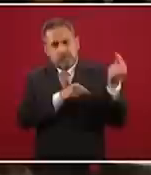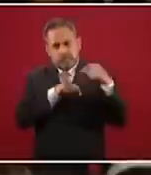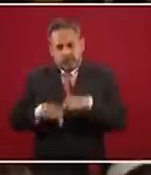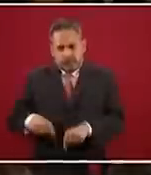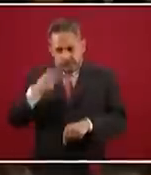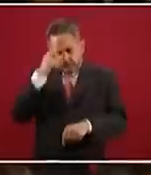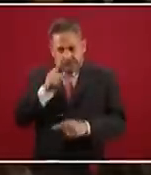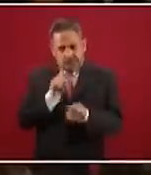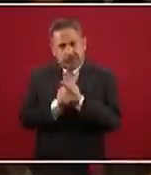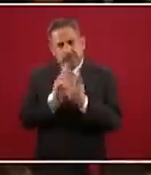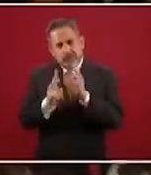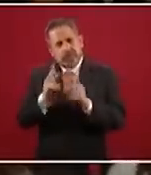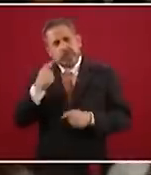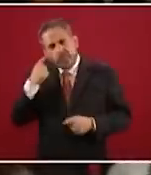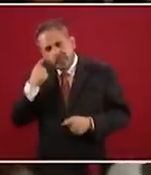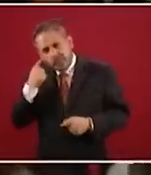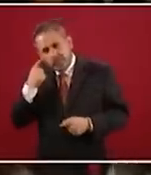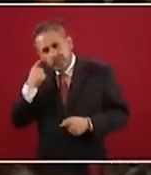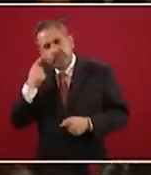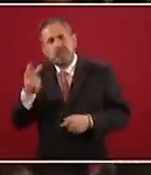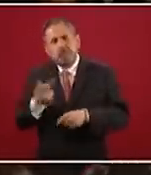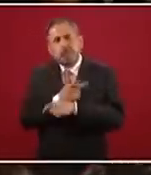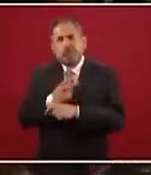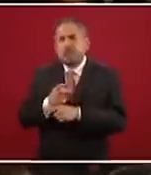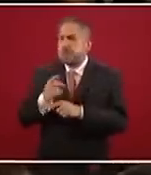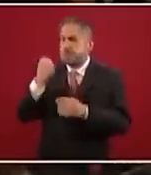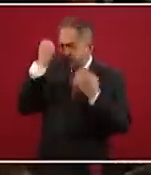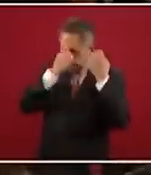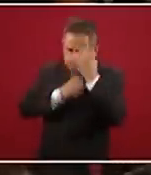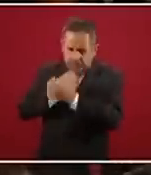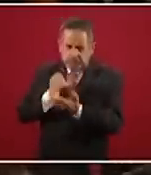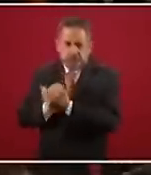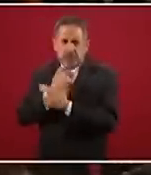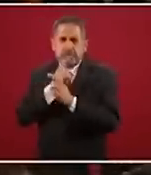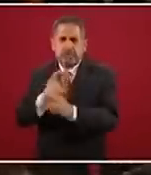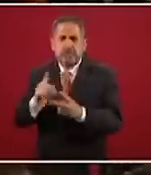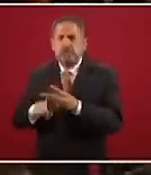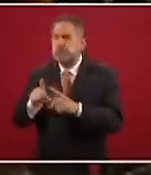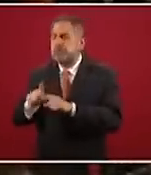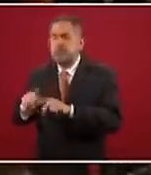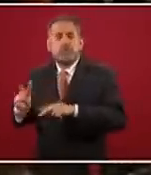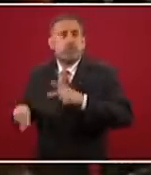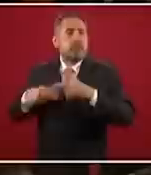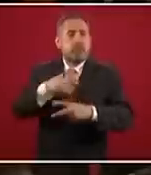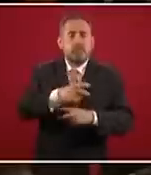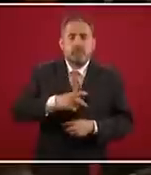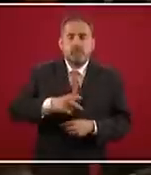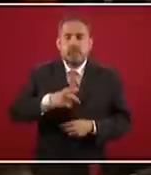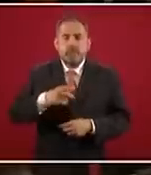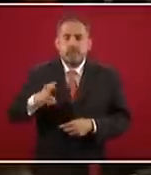México, para escuchar el dictamen que hicieron los funcionarios que fueron al río Sonora.